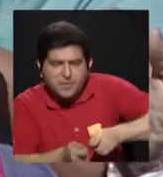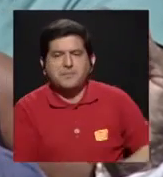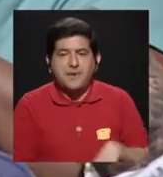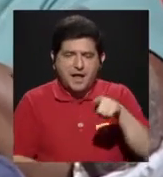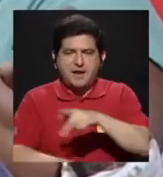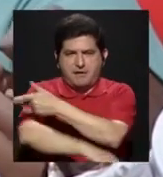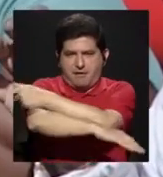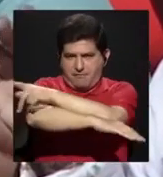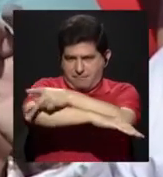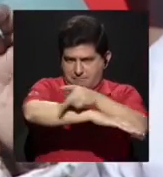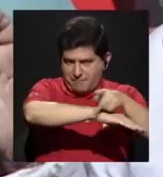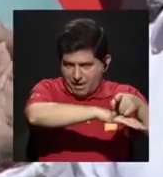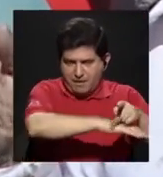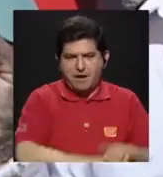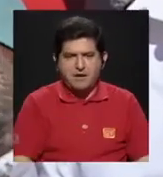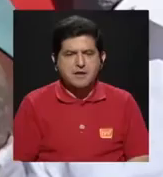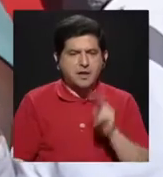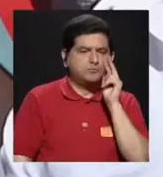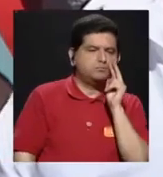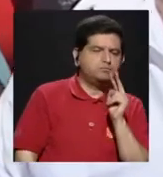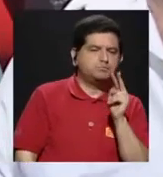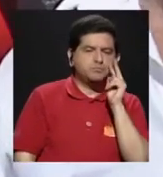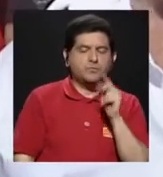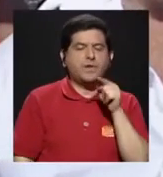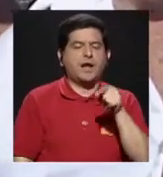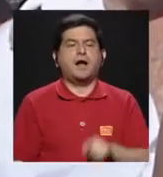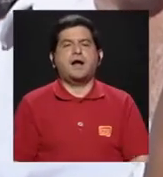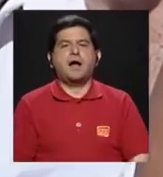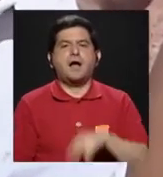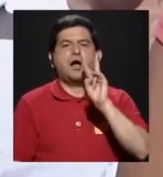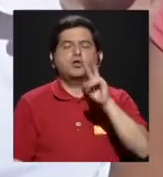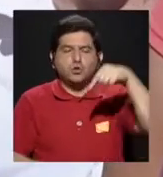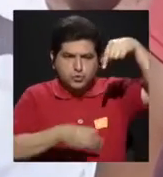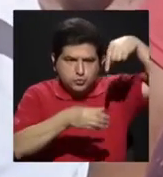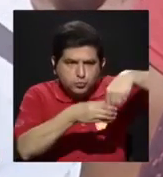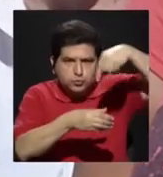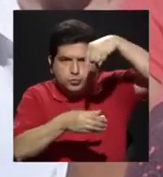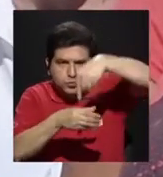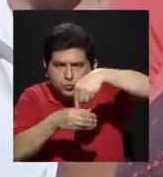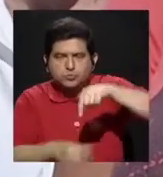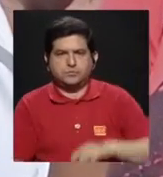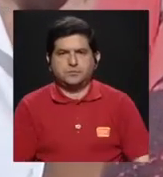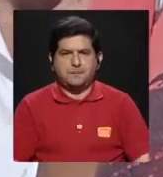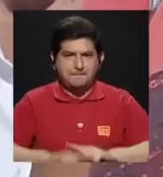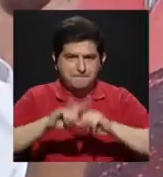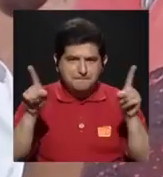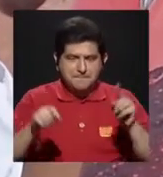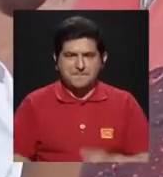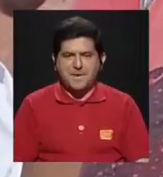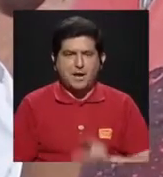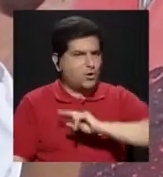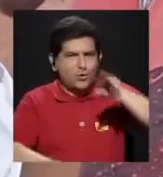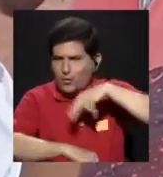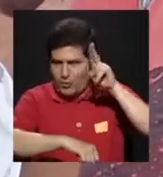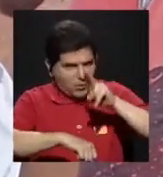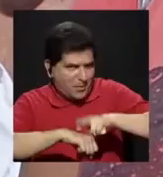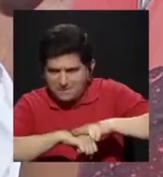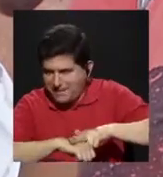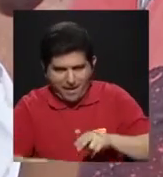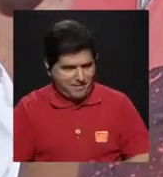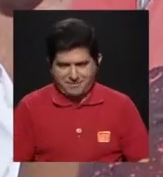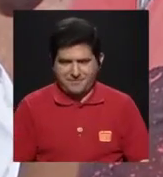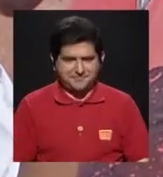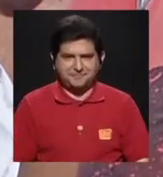encuentra visual, ¿verdad? Dos huequitos juntos, pero no son huequitos normales, ¿verdad?